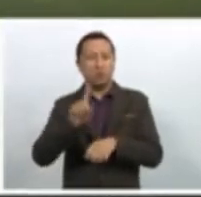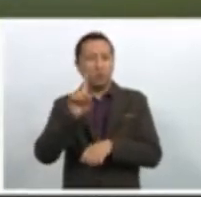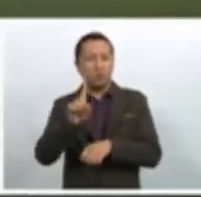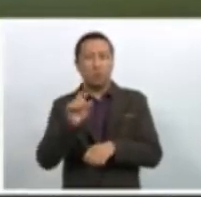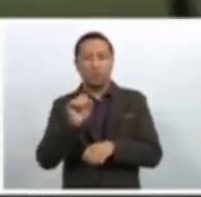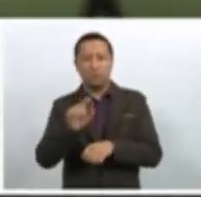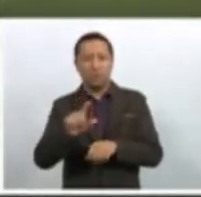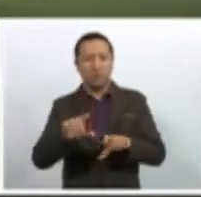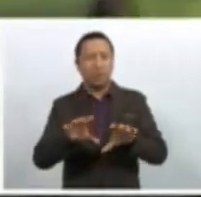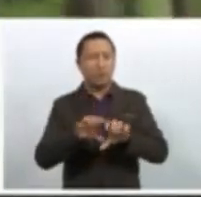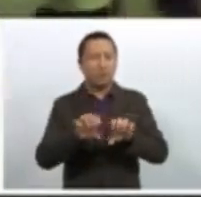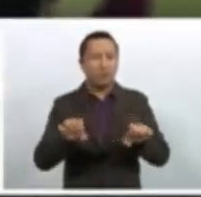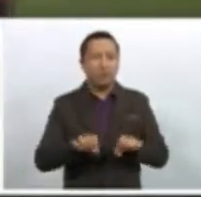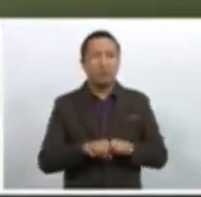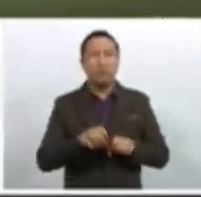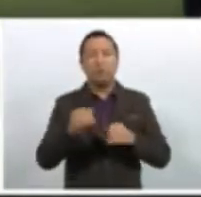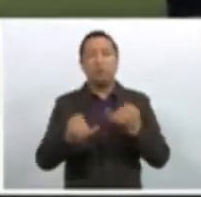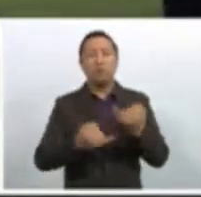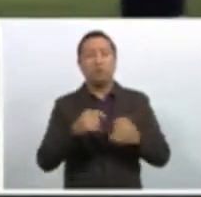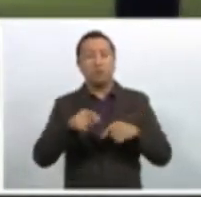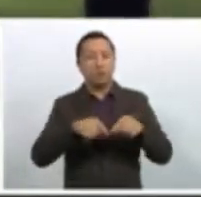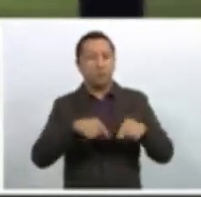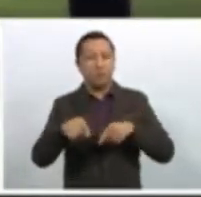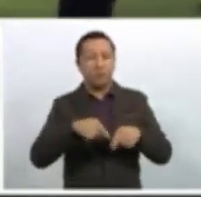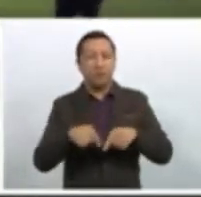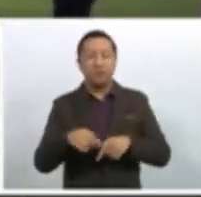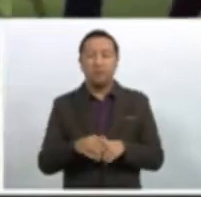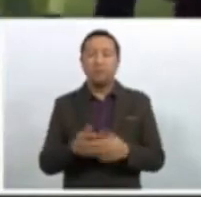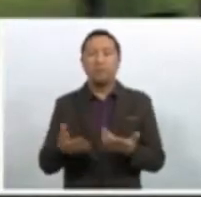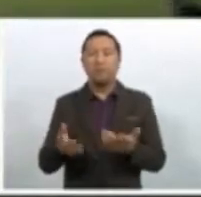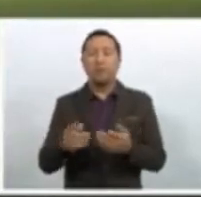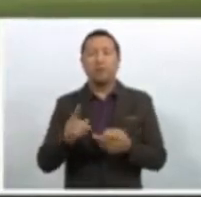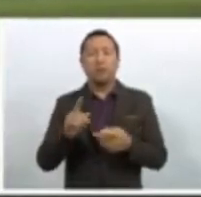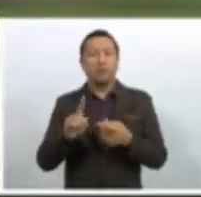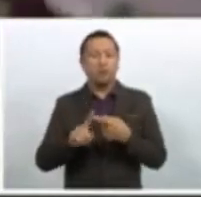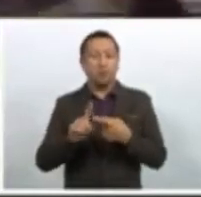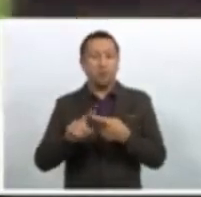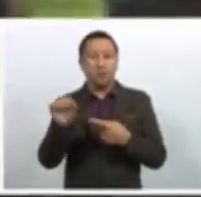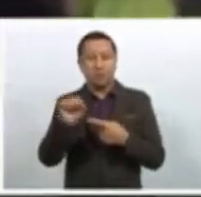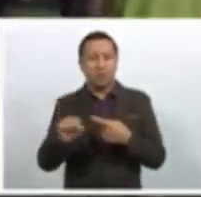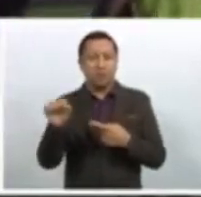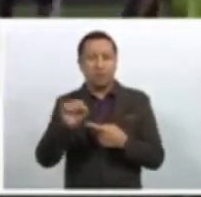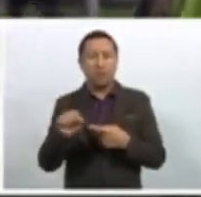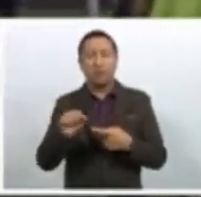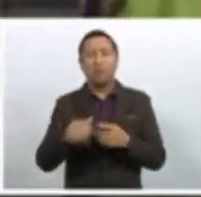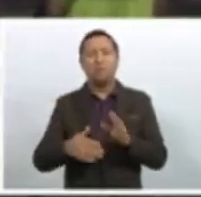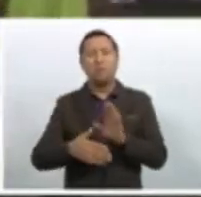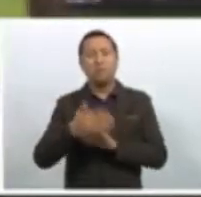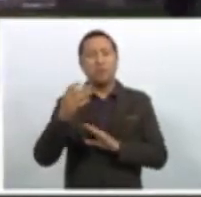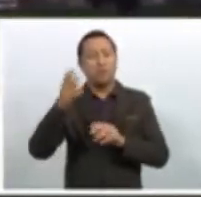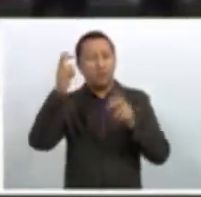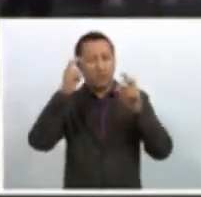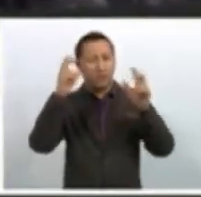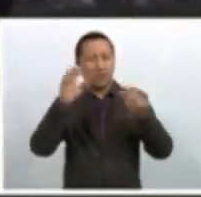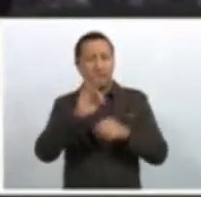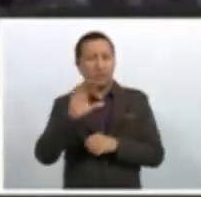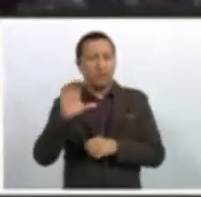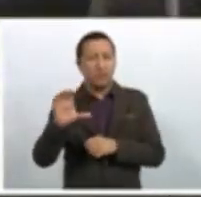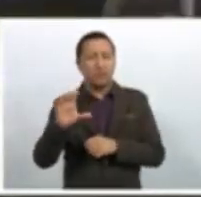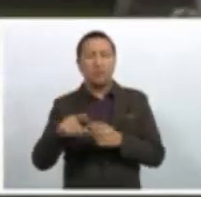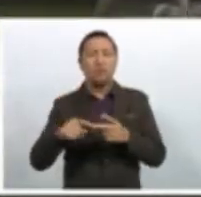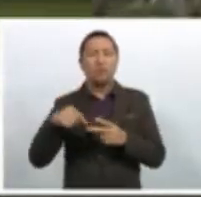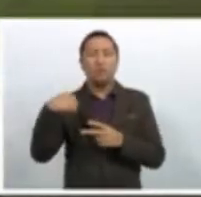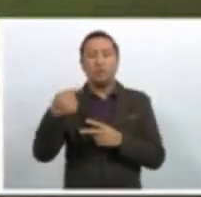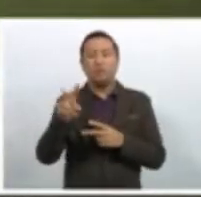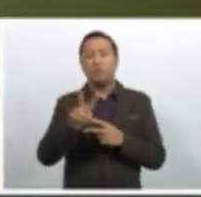Y justamente sus dos salidas serán durante un par de semanas. Primero este sábado cuando se midan ante Venados FC y posteriormente el viernes